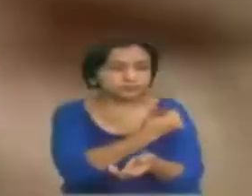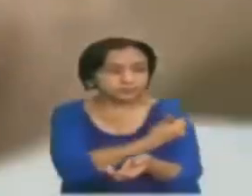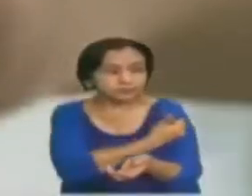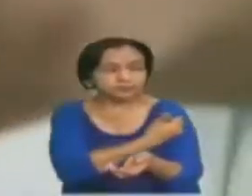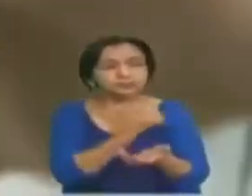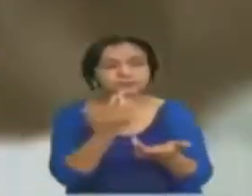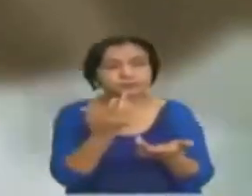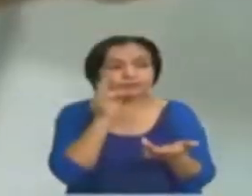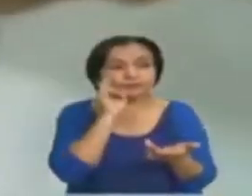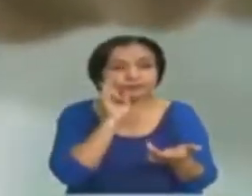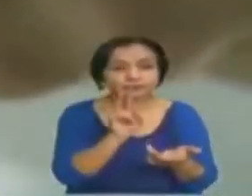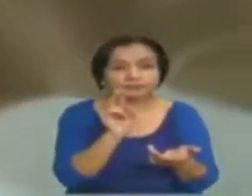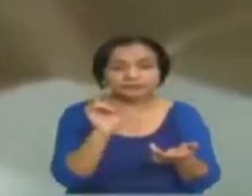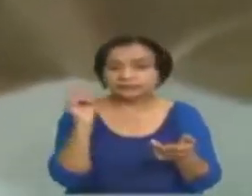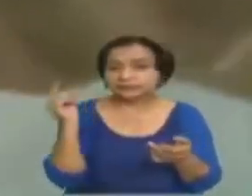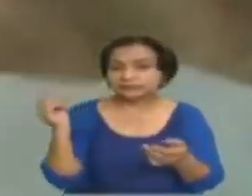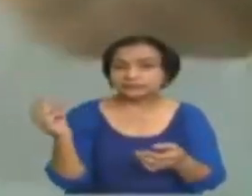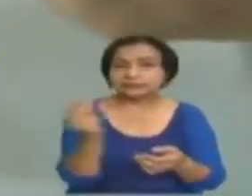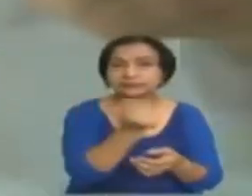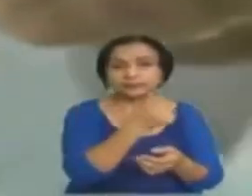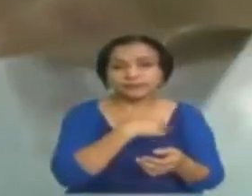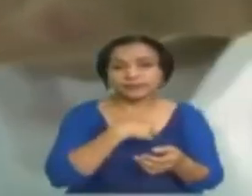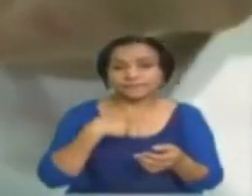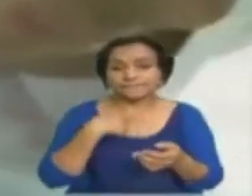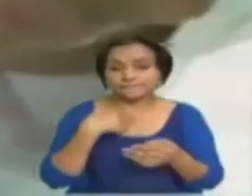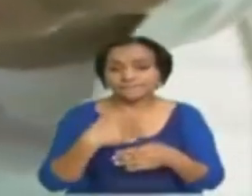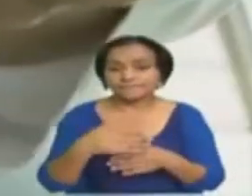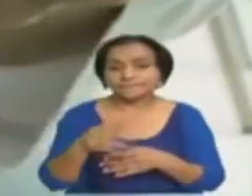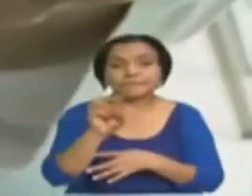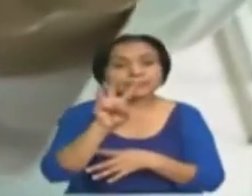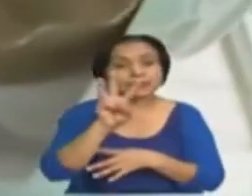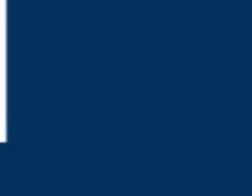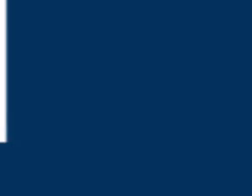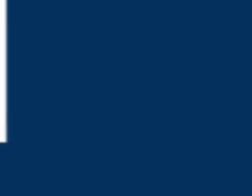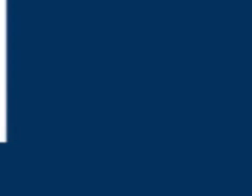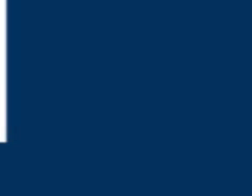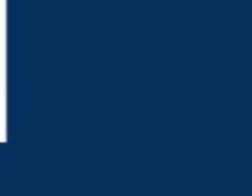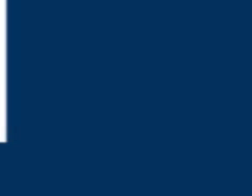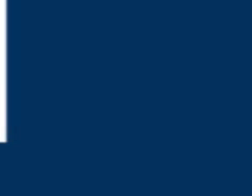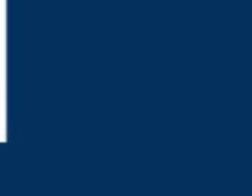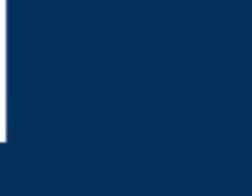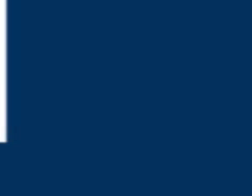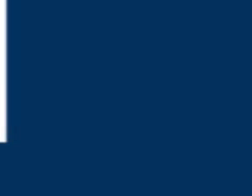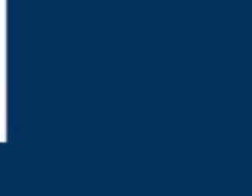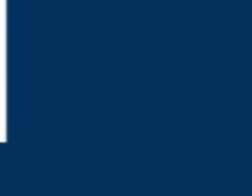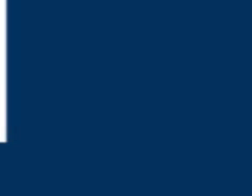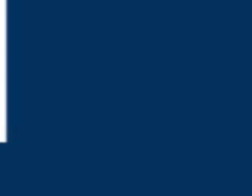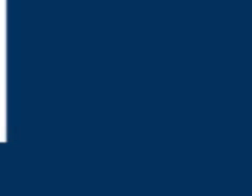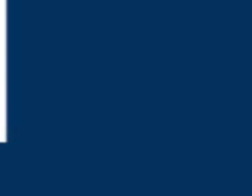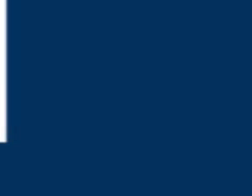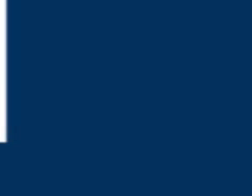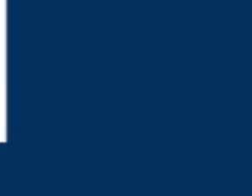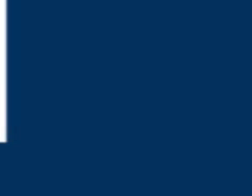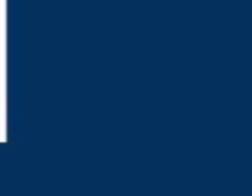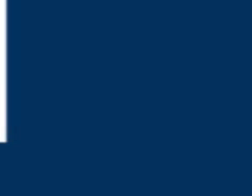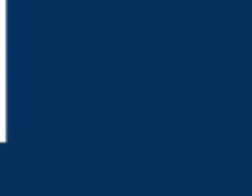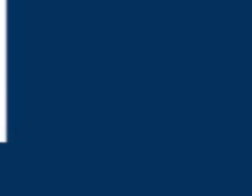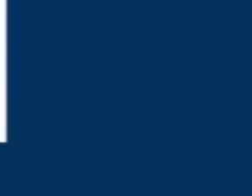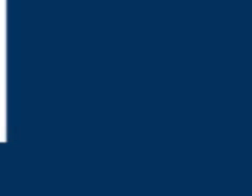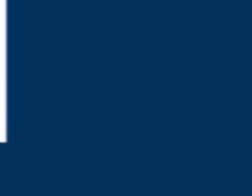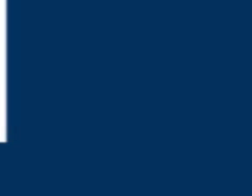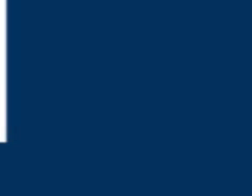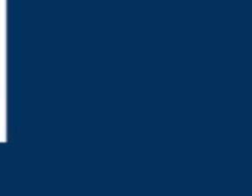en Moyogalpa, en el Hospital Primario Héroes y Mártires a las 9. En Potosí a las